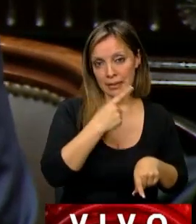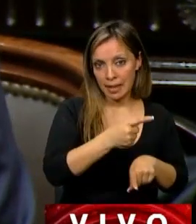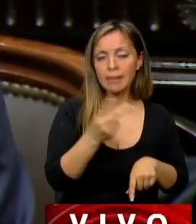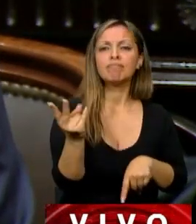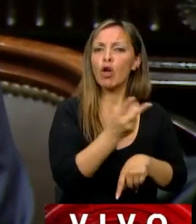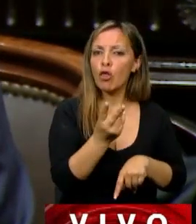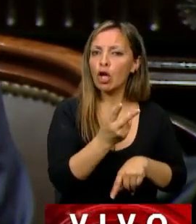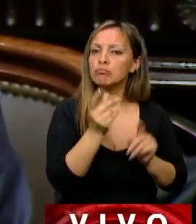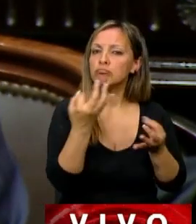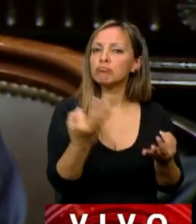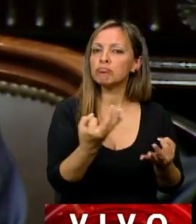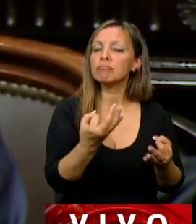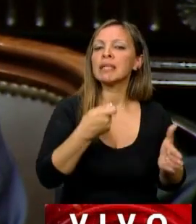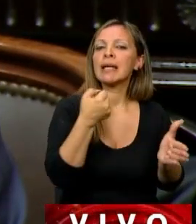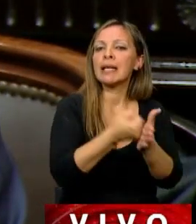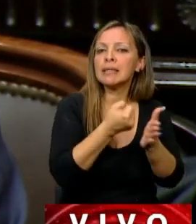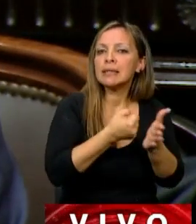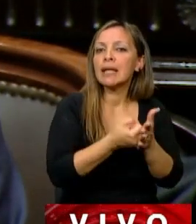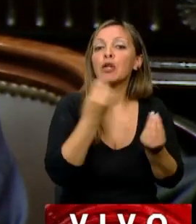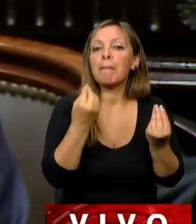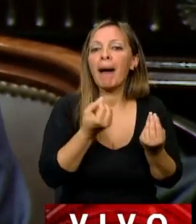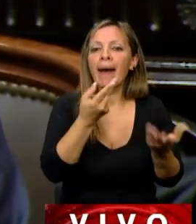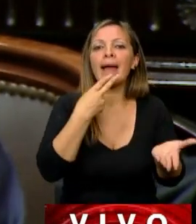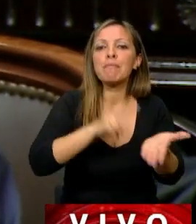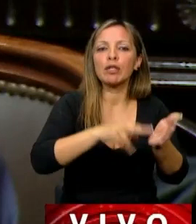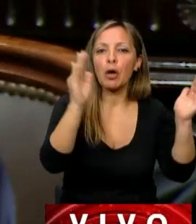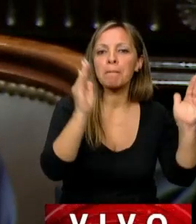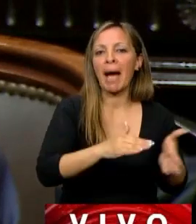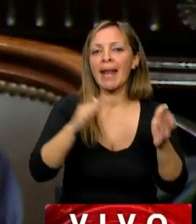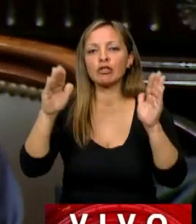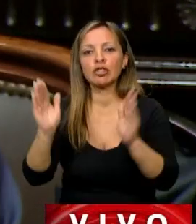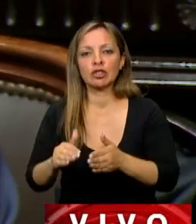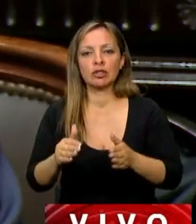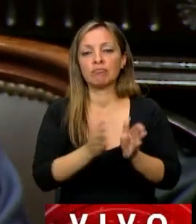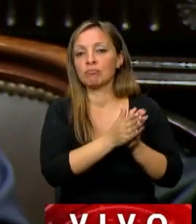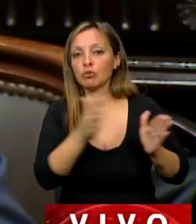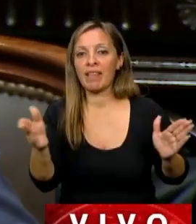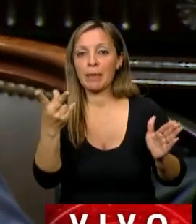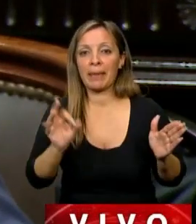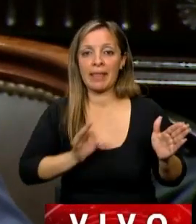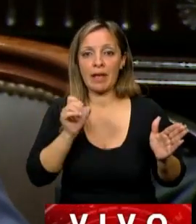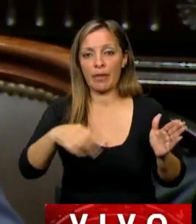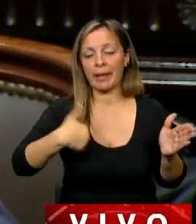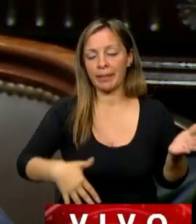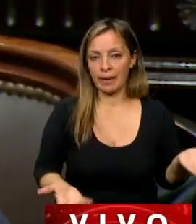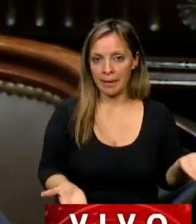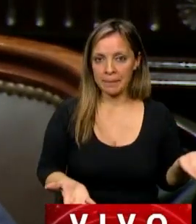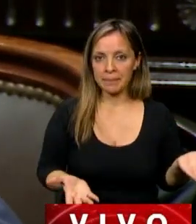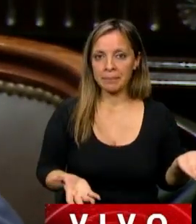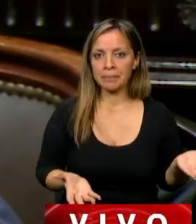últimos intentos de reducción impositiva en las últimas 2 décadas de la Argentina. Y más